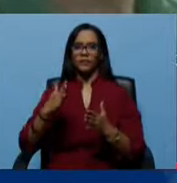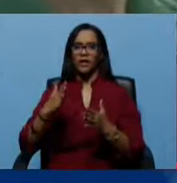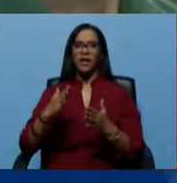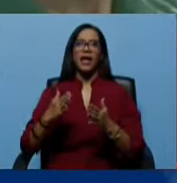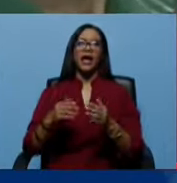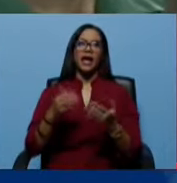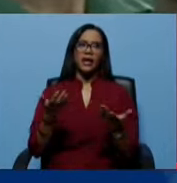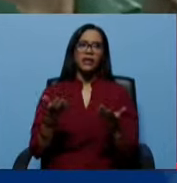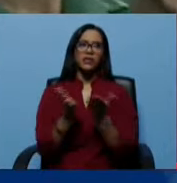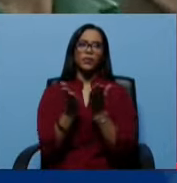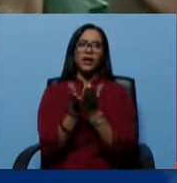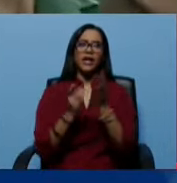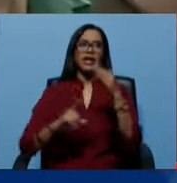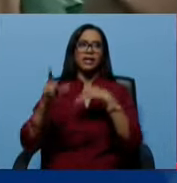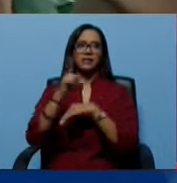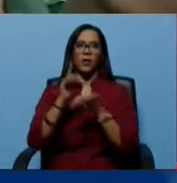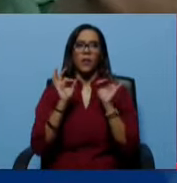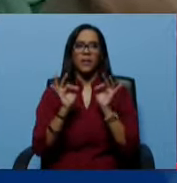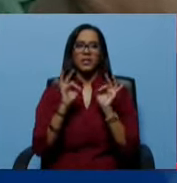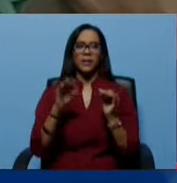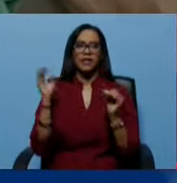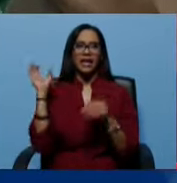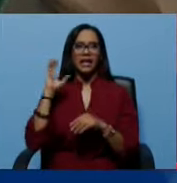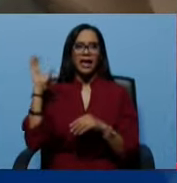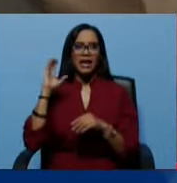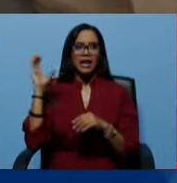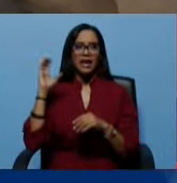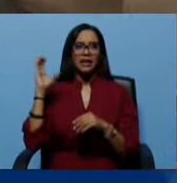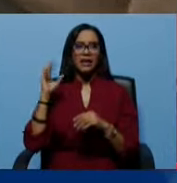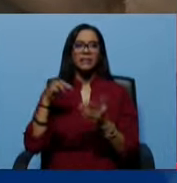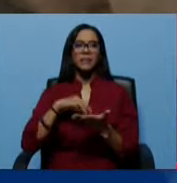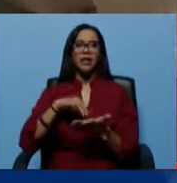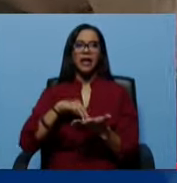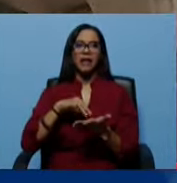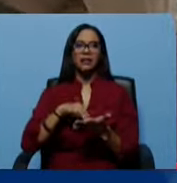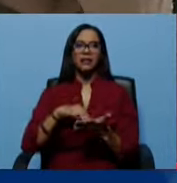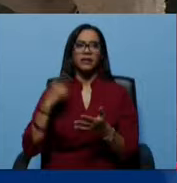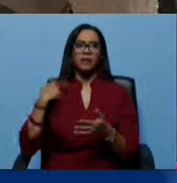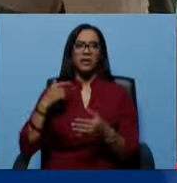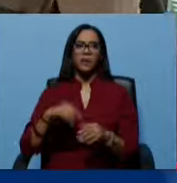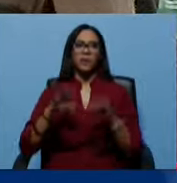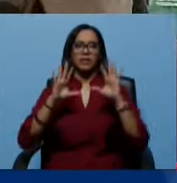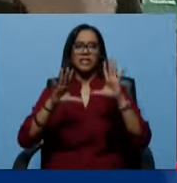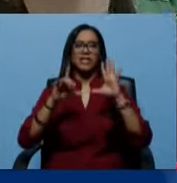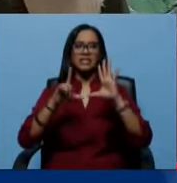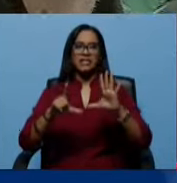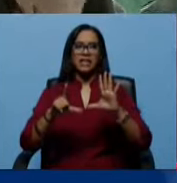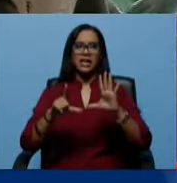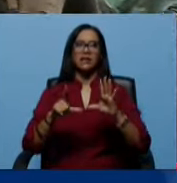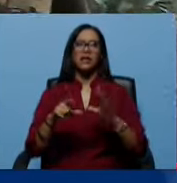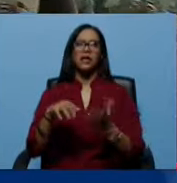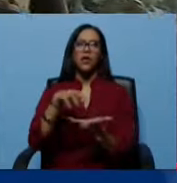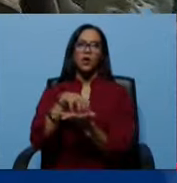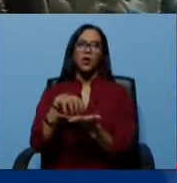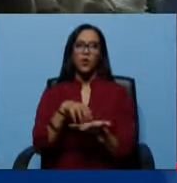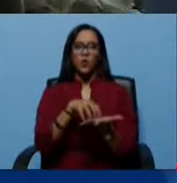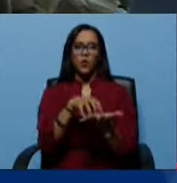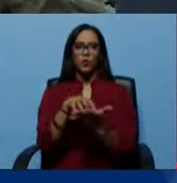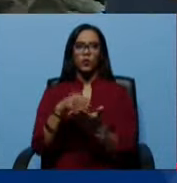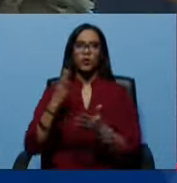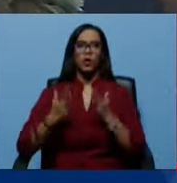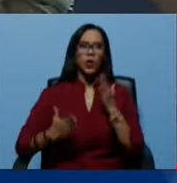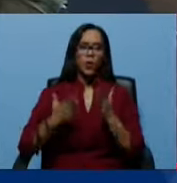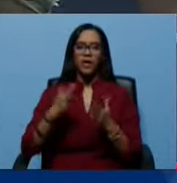liceos, fundamentalmente en Caracas y Miranda por ahora. Tenemos 17 meganúcleos de robótica en